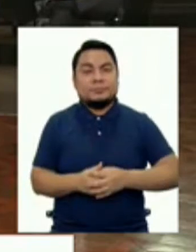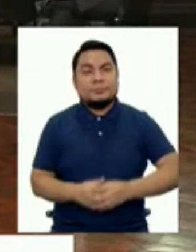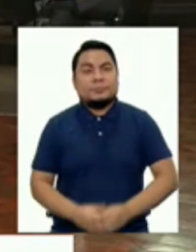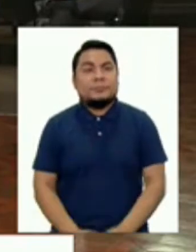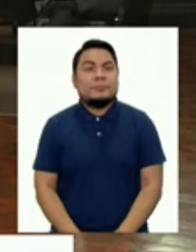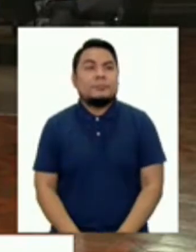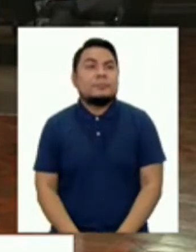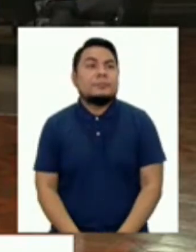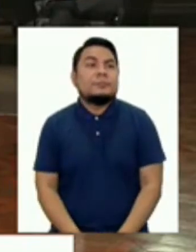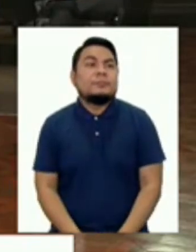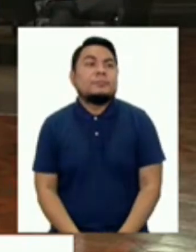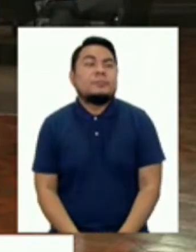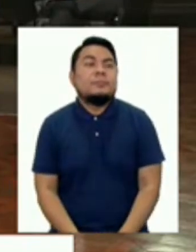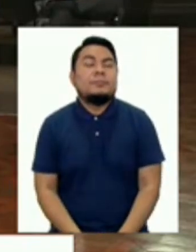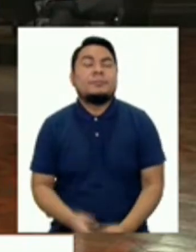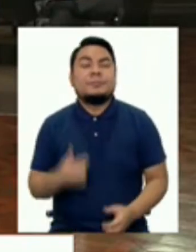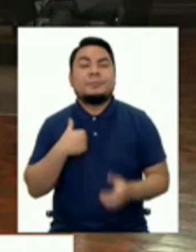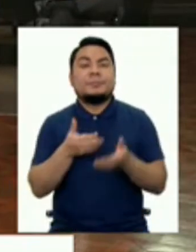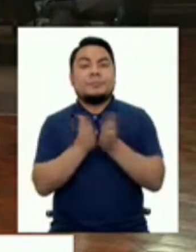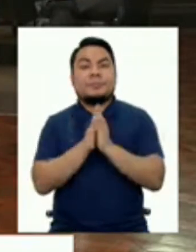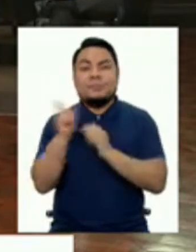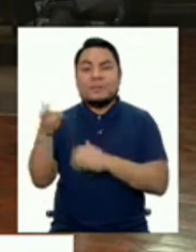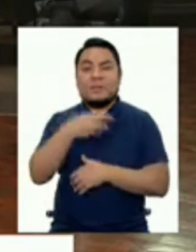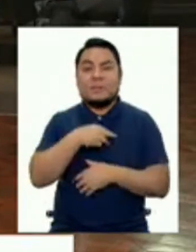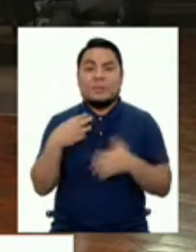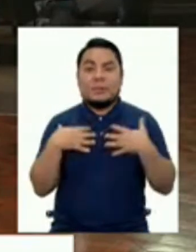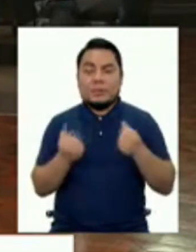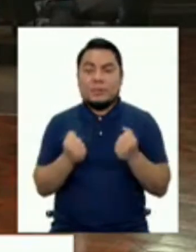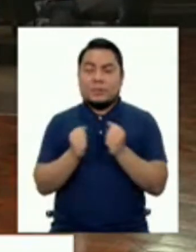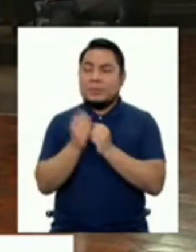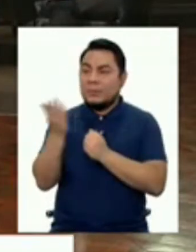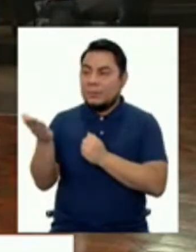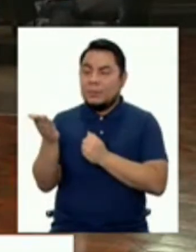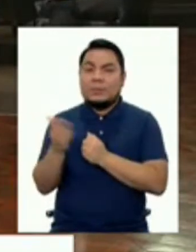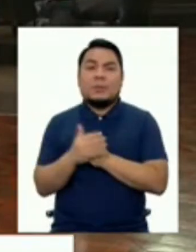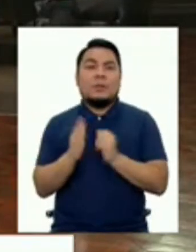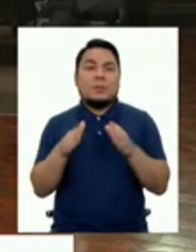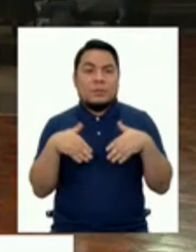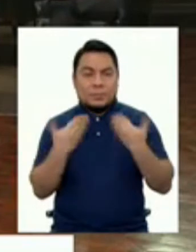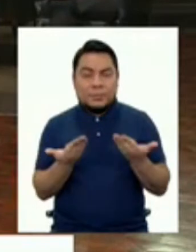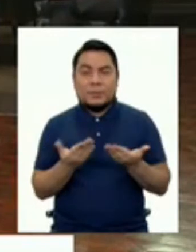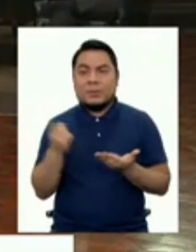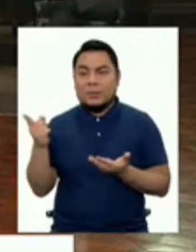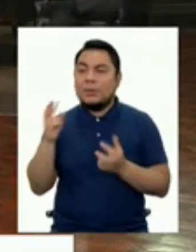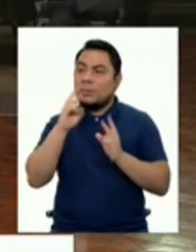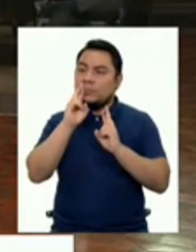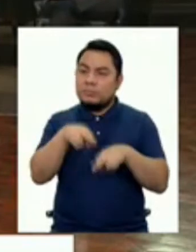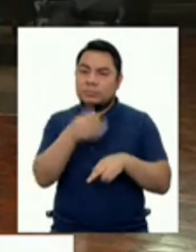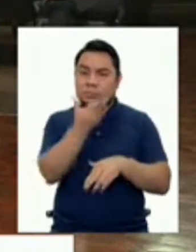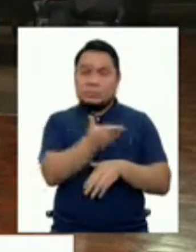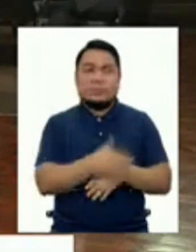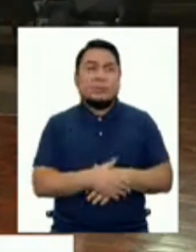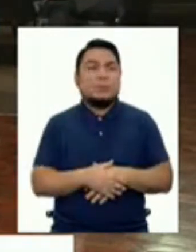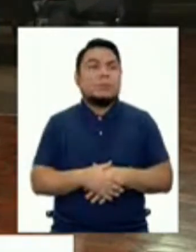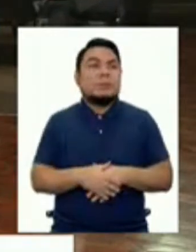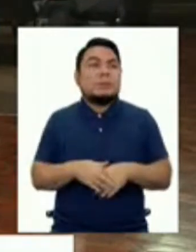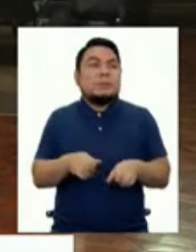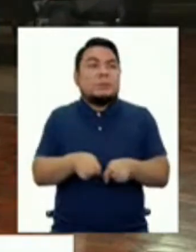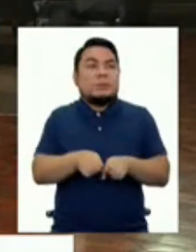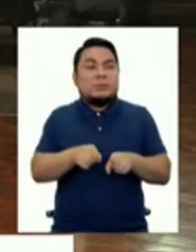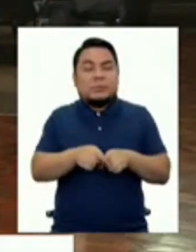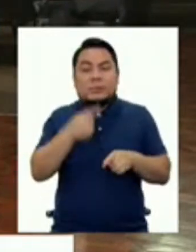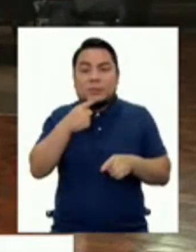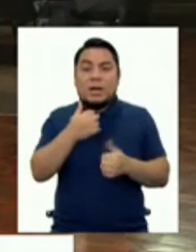A ver, yo pedí al ministro de Salud para que nos pueda responder al respecto. Él ha estado también